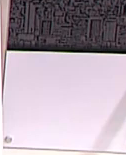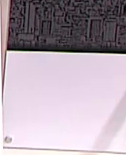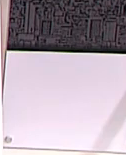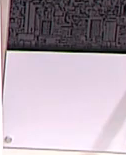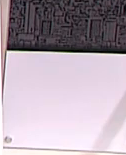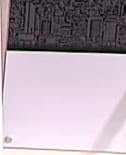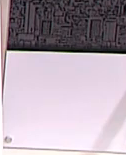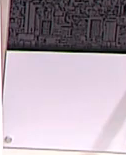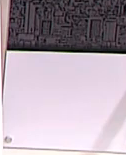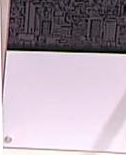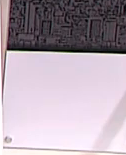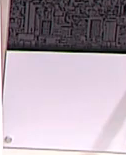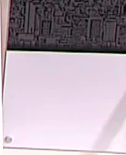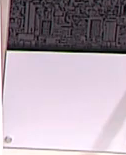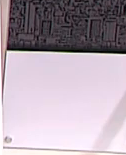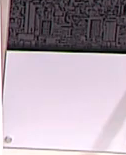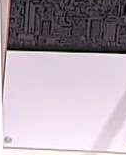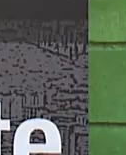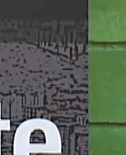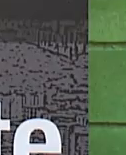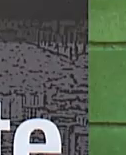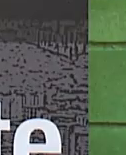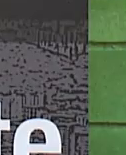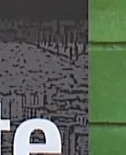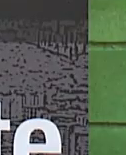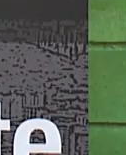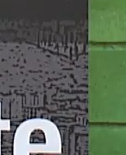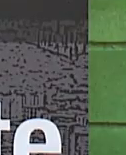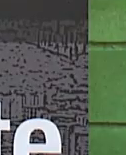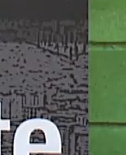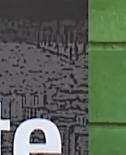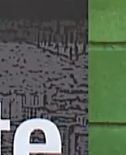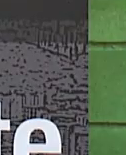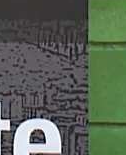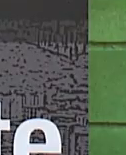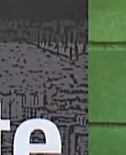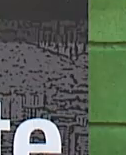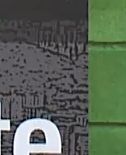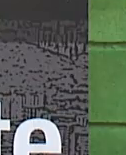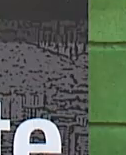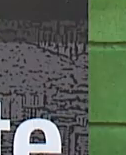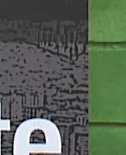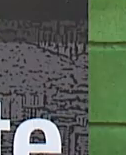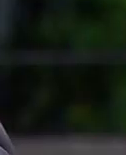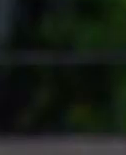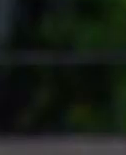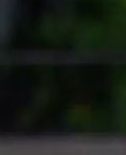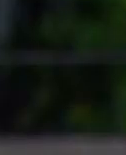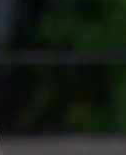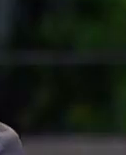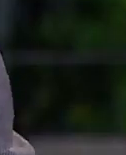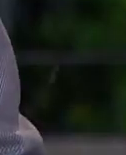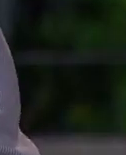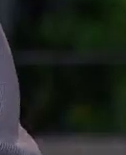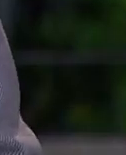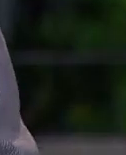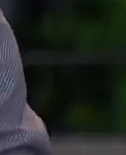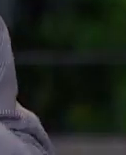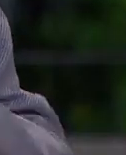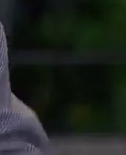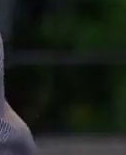Ruta N nuevos tendremos el espacio. El turno ahora es para el candidato Juan Carlos Vélez. Bueno,